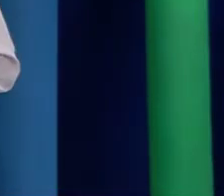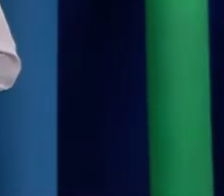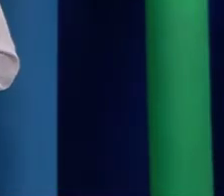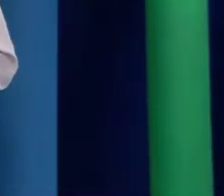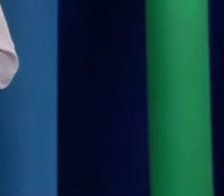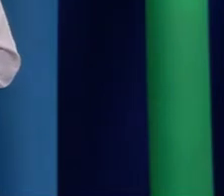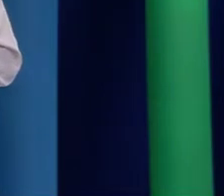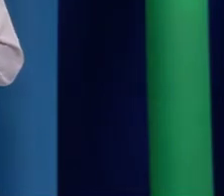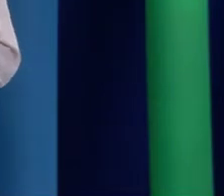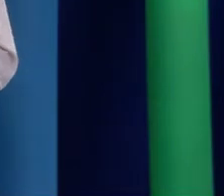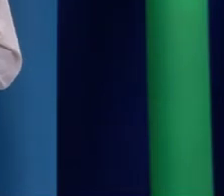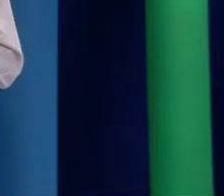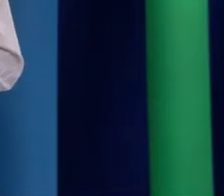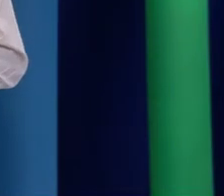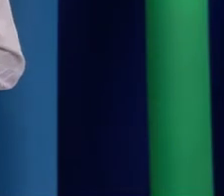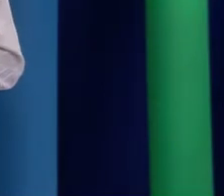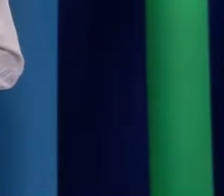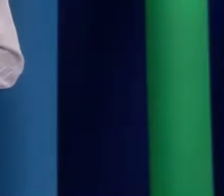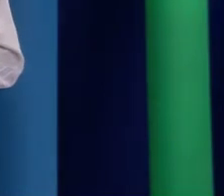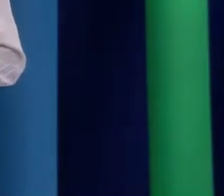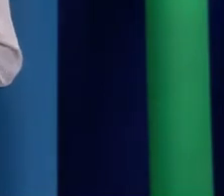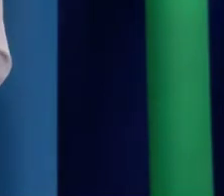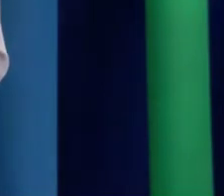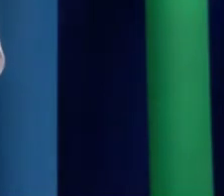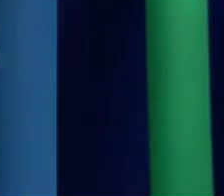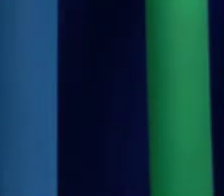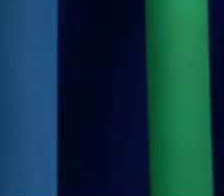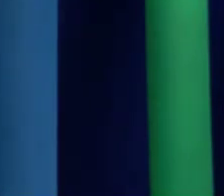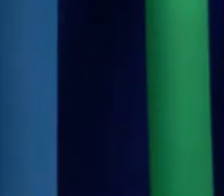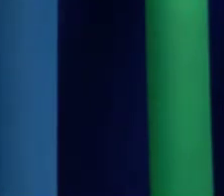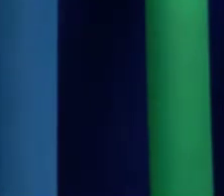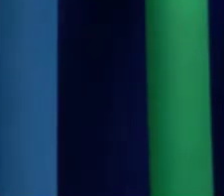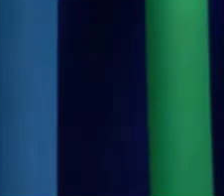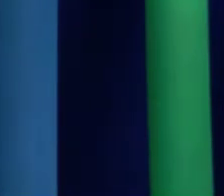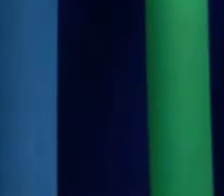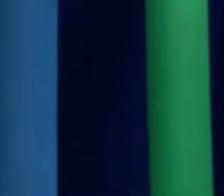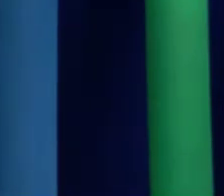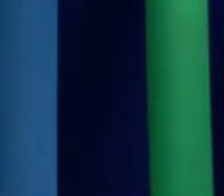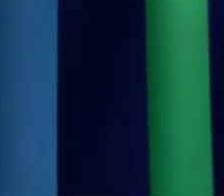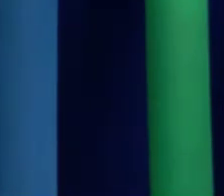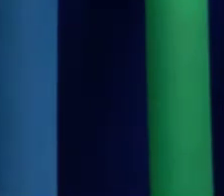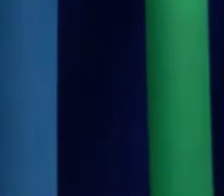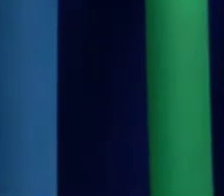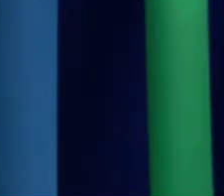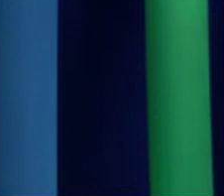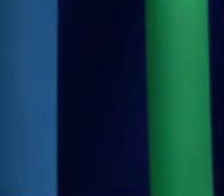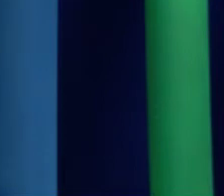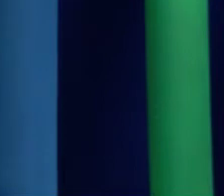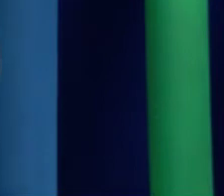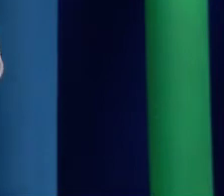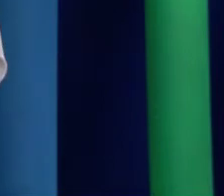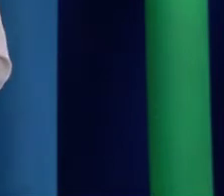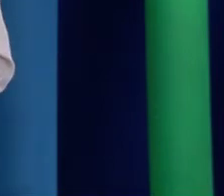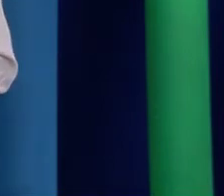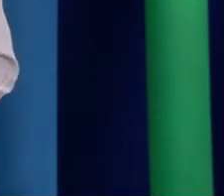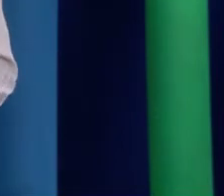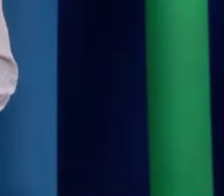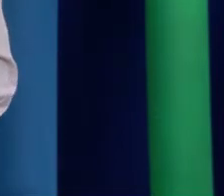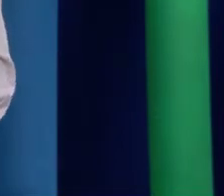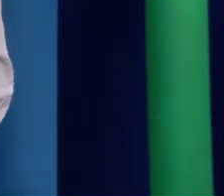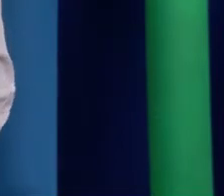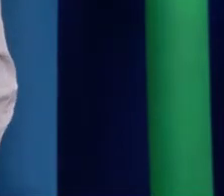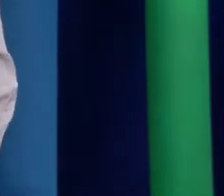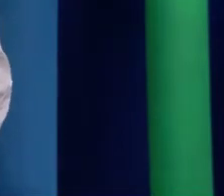tikilalistialu, dikimanian payina, pimpan elasco huan, yanquimes pin laxali,